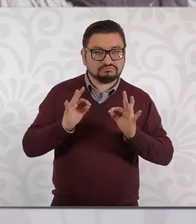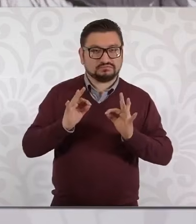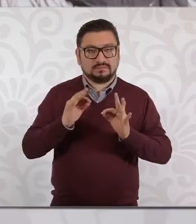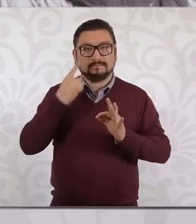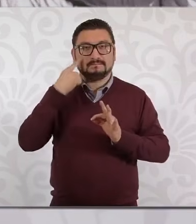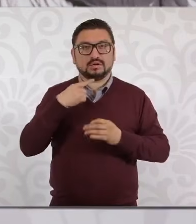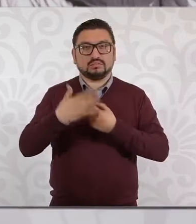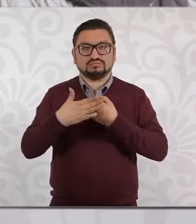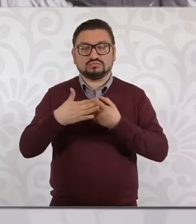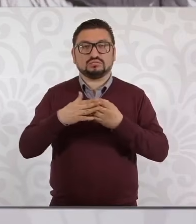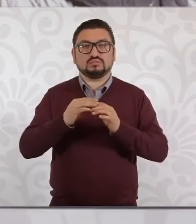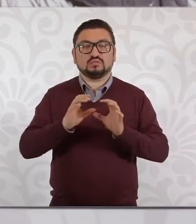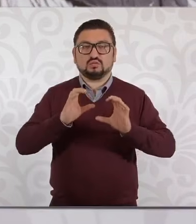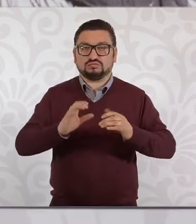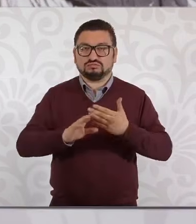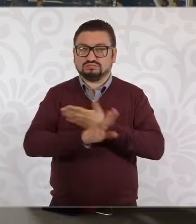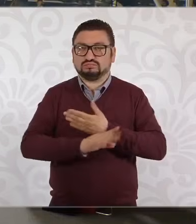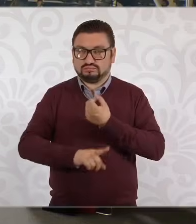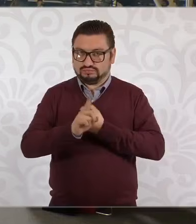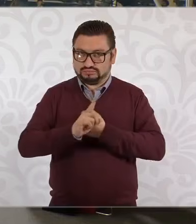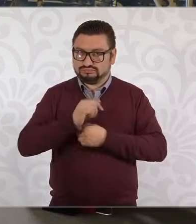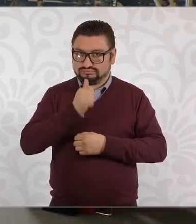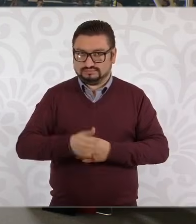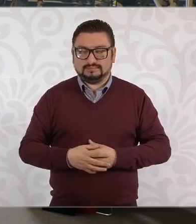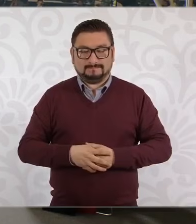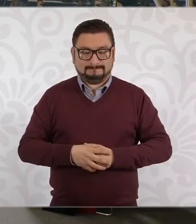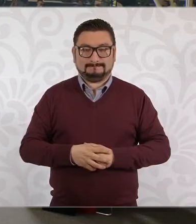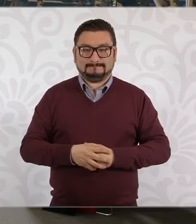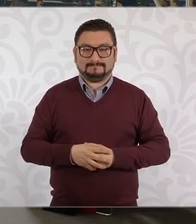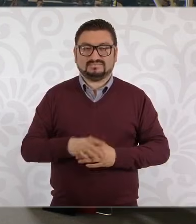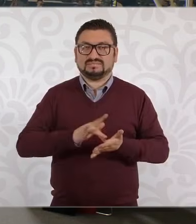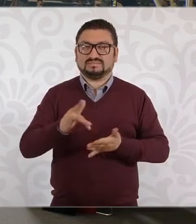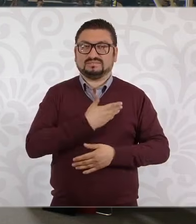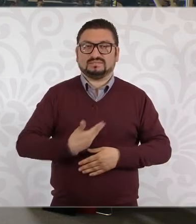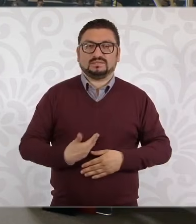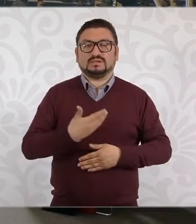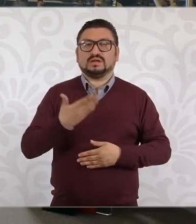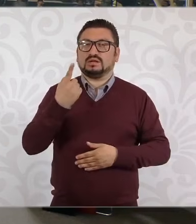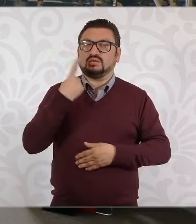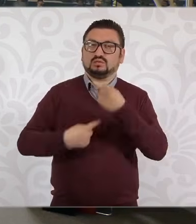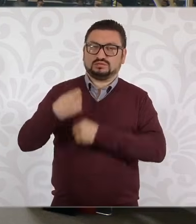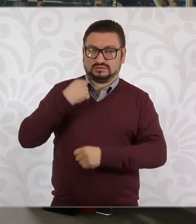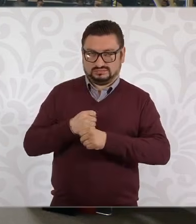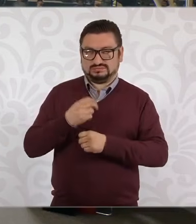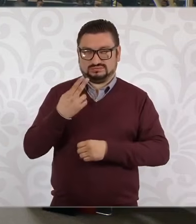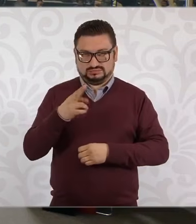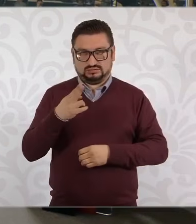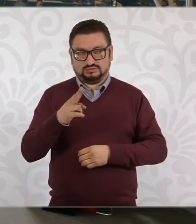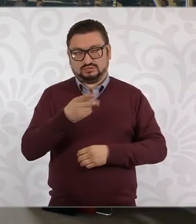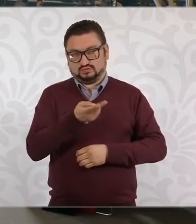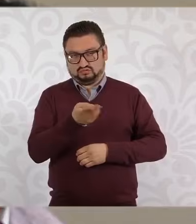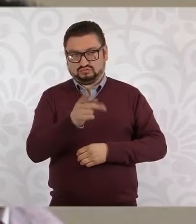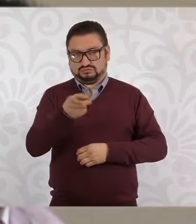para evitar pues que haya algún problema. Gracias, presidenta. Solamente para preguntarle, el año pasado, en noviembre, usted dio